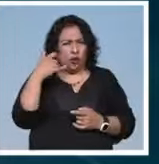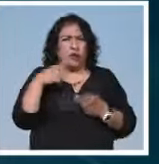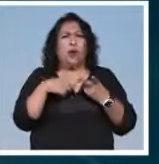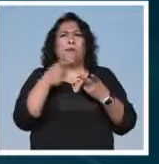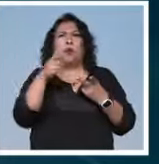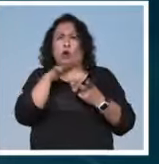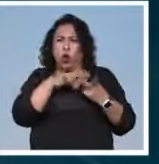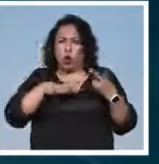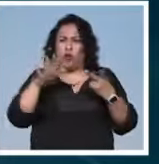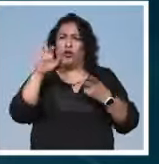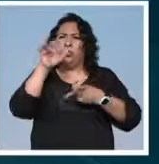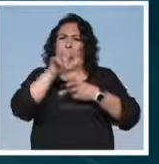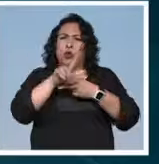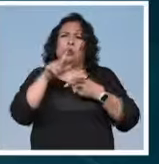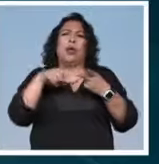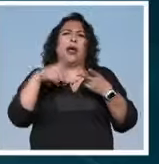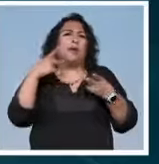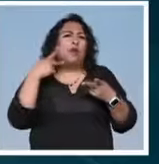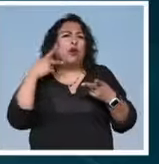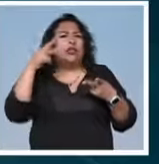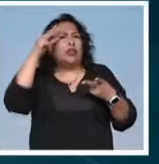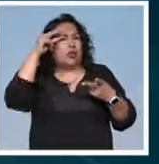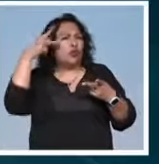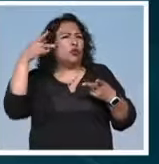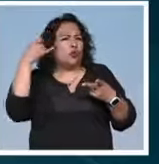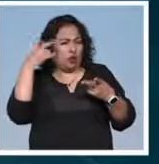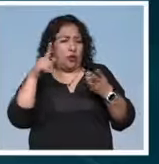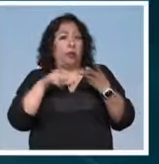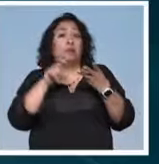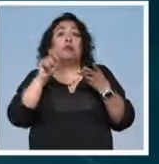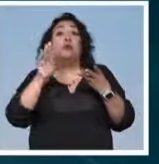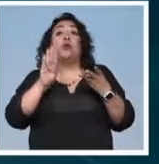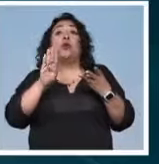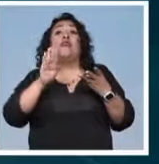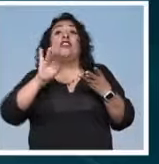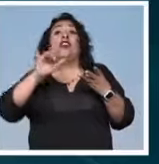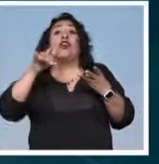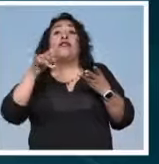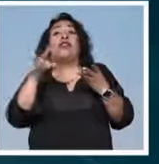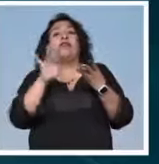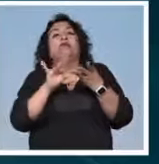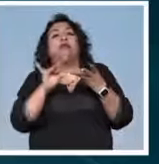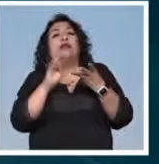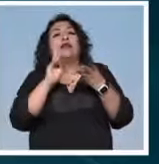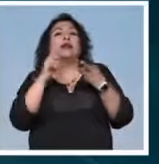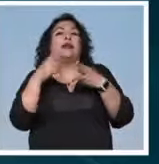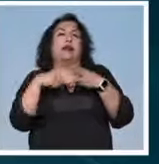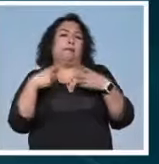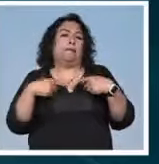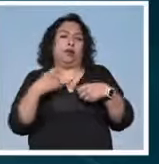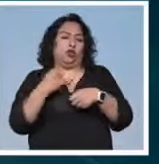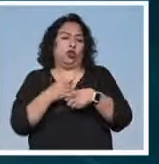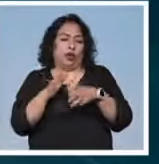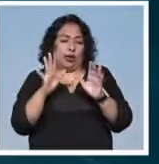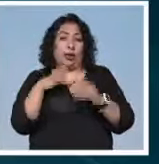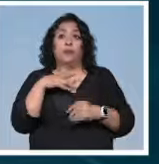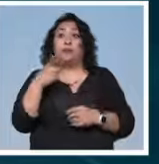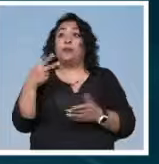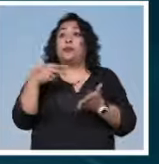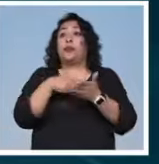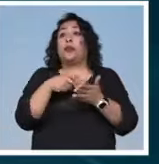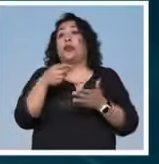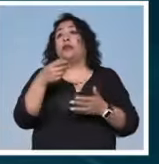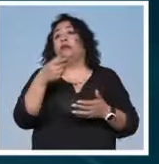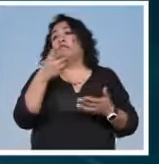de contexto cultural, político, intelectual de Yucatán y la biografía narrativa de un personaje. En presencia de